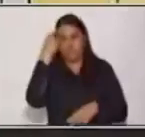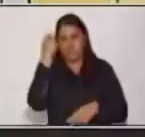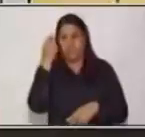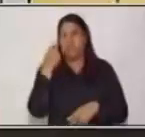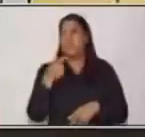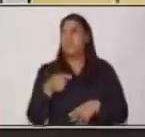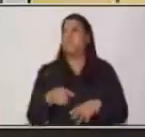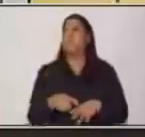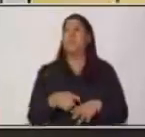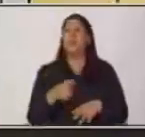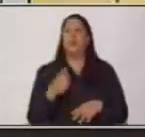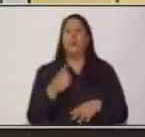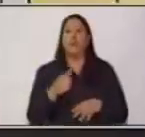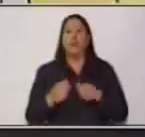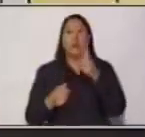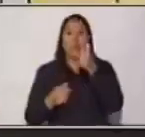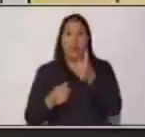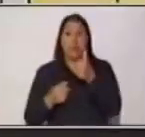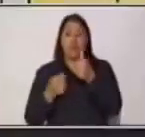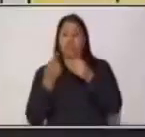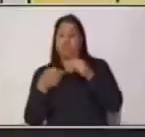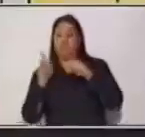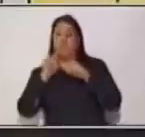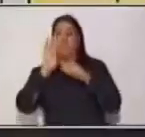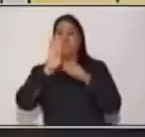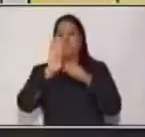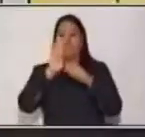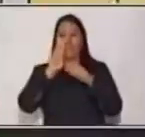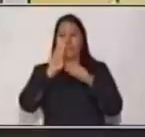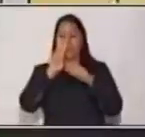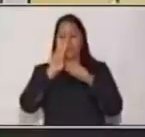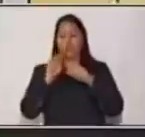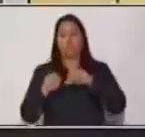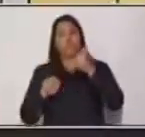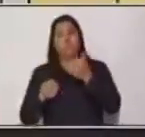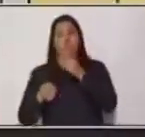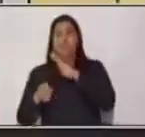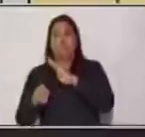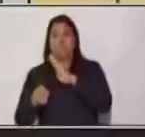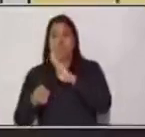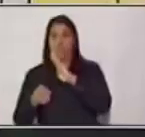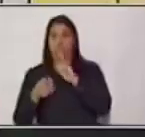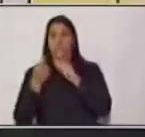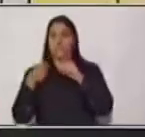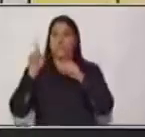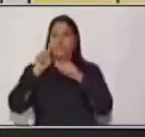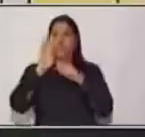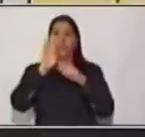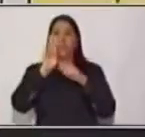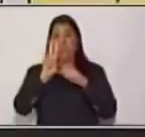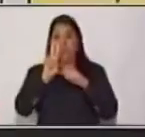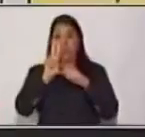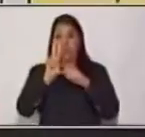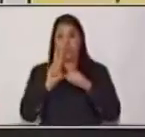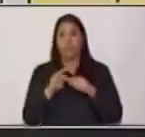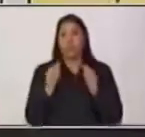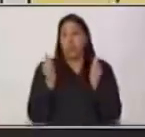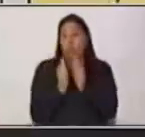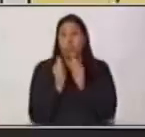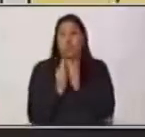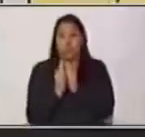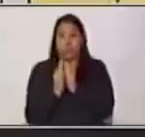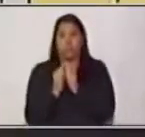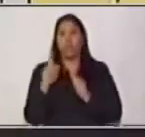solamente uno al lado del otro. A cuadrado, B cuadrado. Ahora, en el